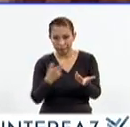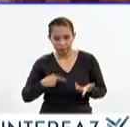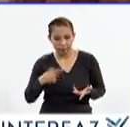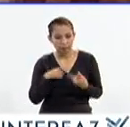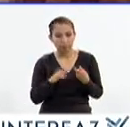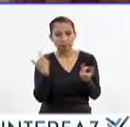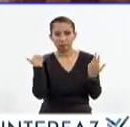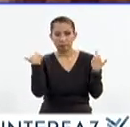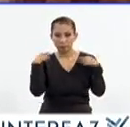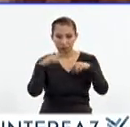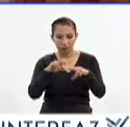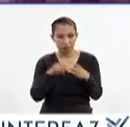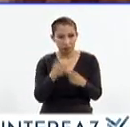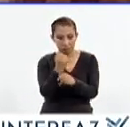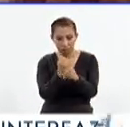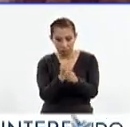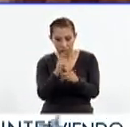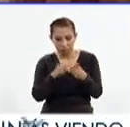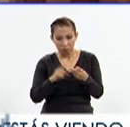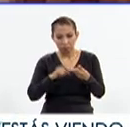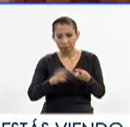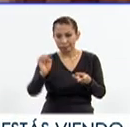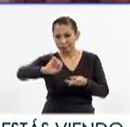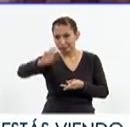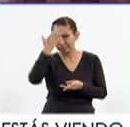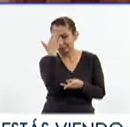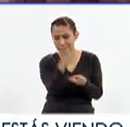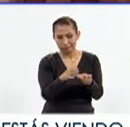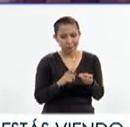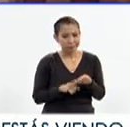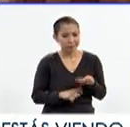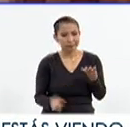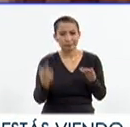escritores, académicos, expertos,